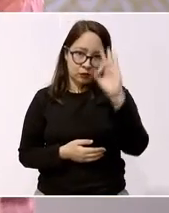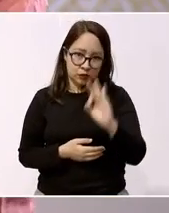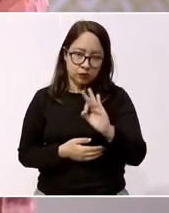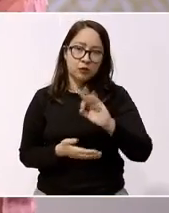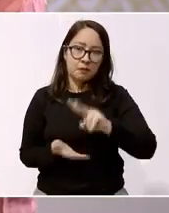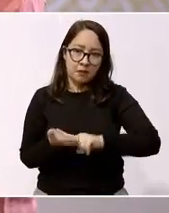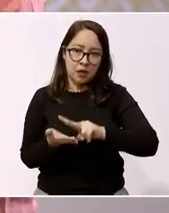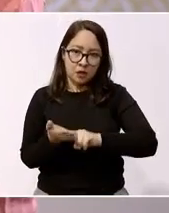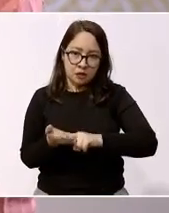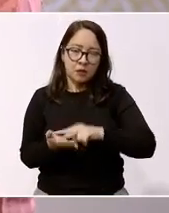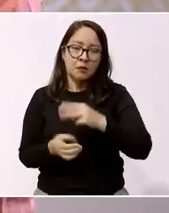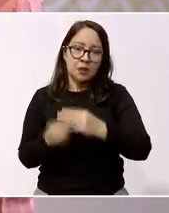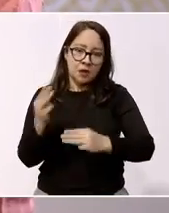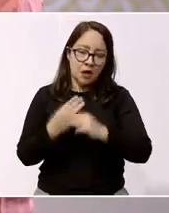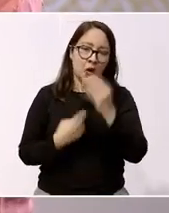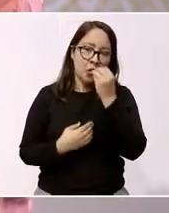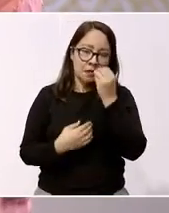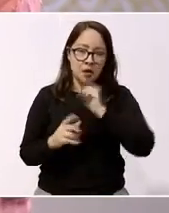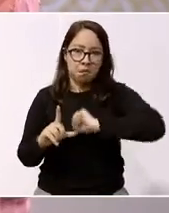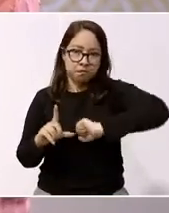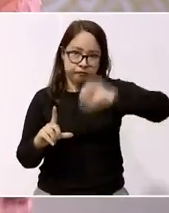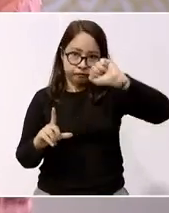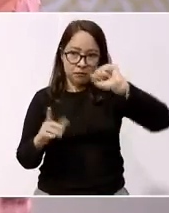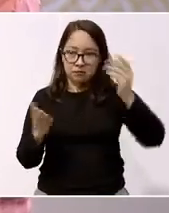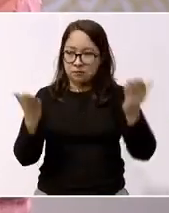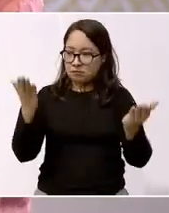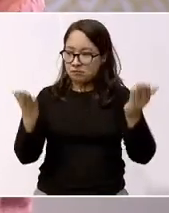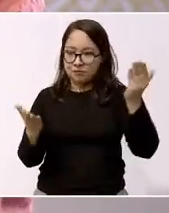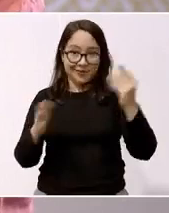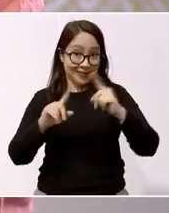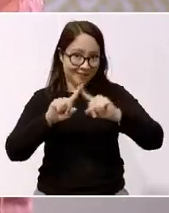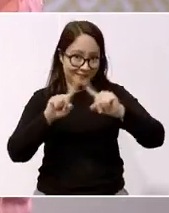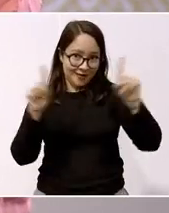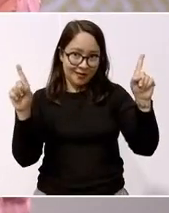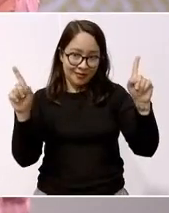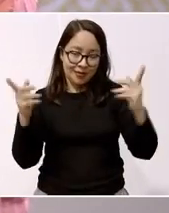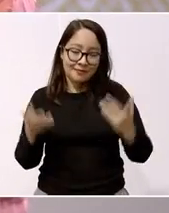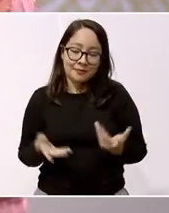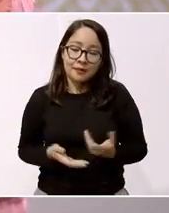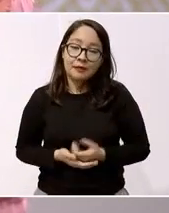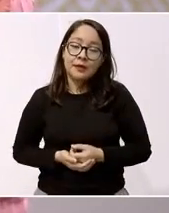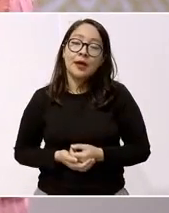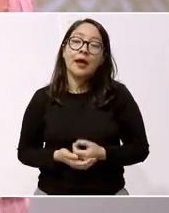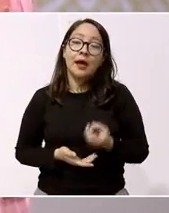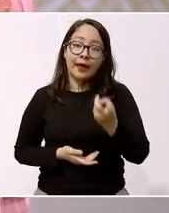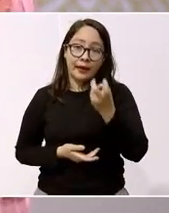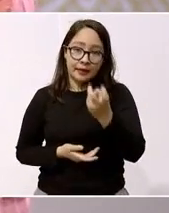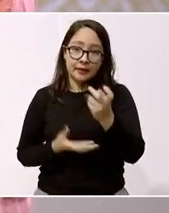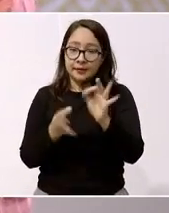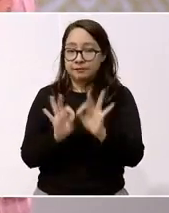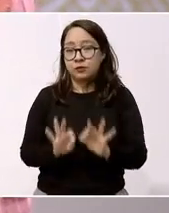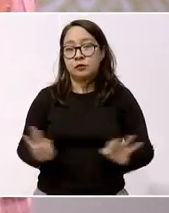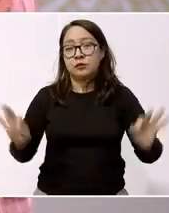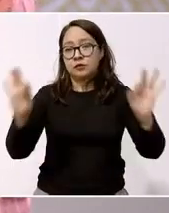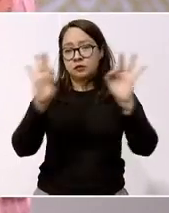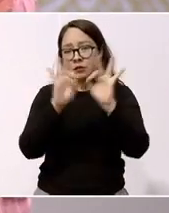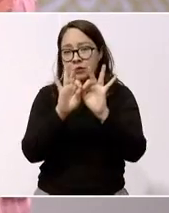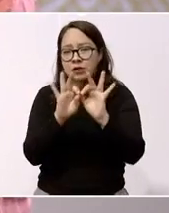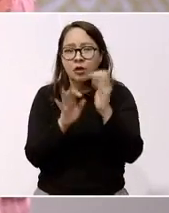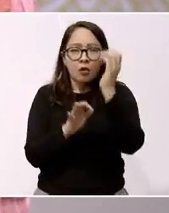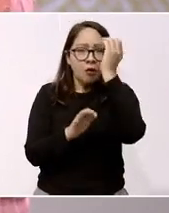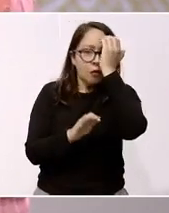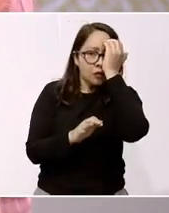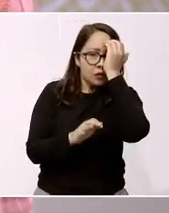Es importante que se conozca cómo se conforma